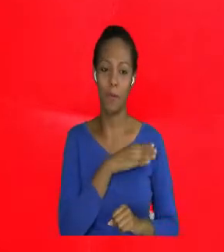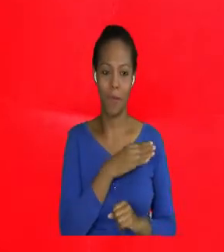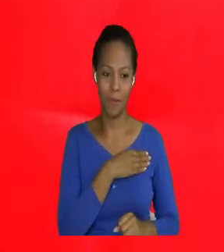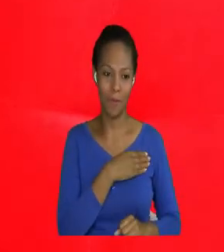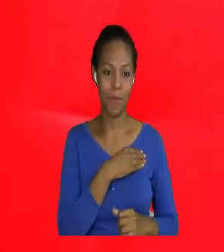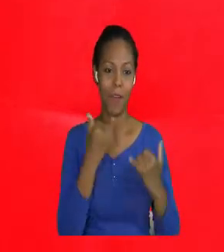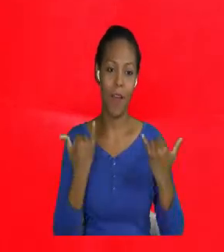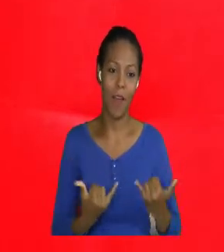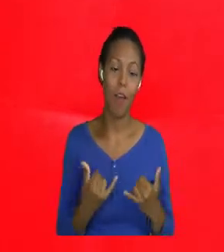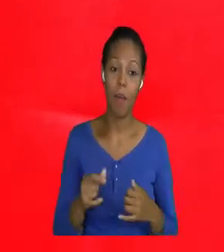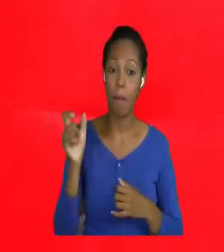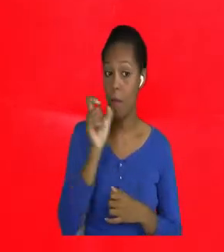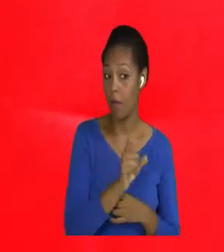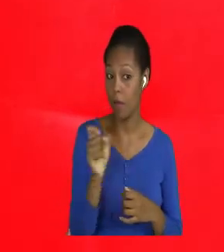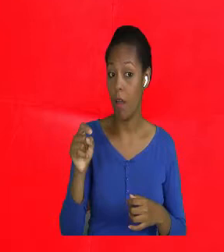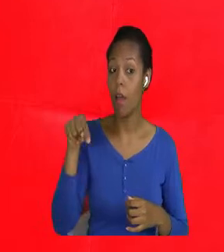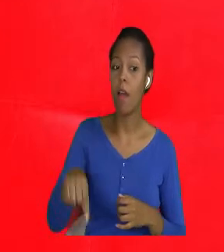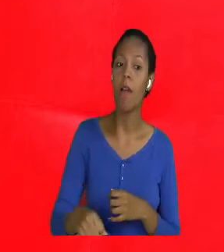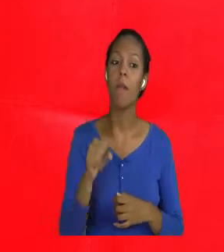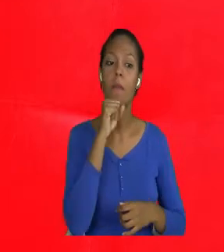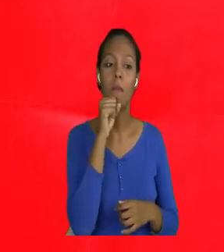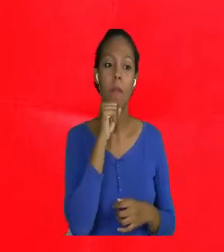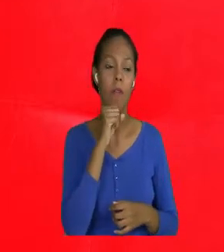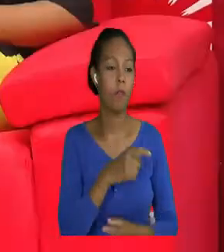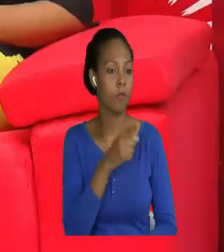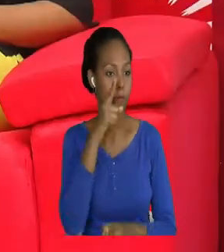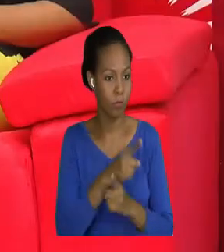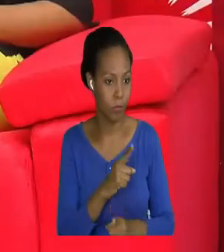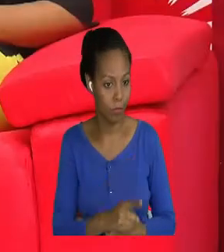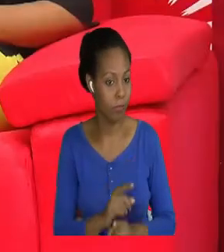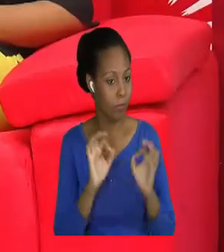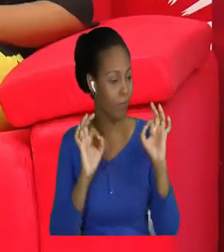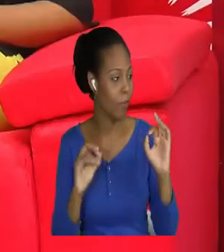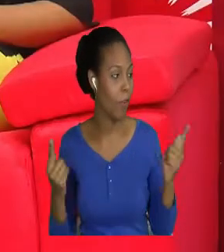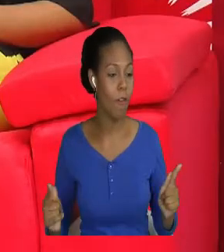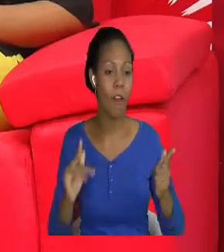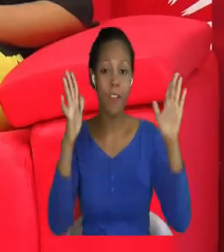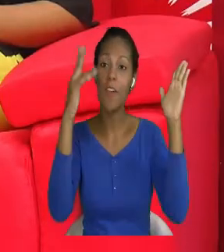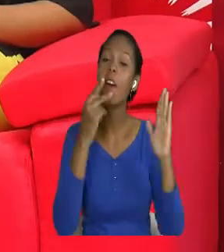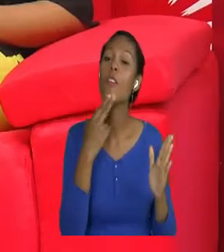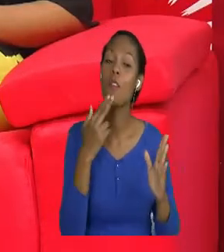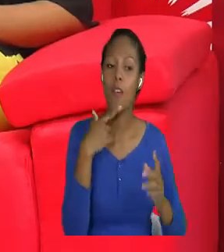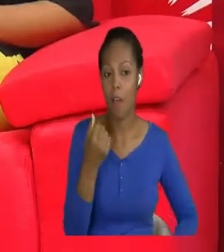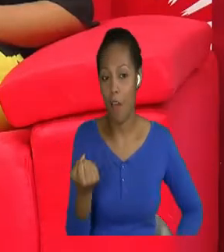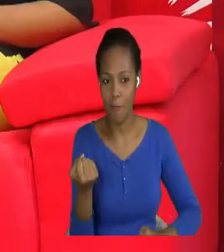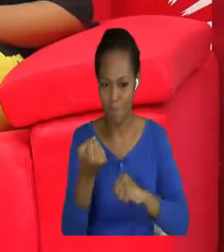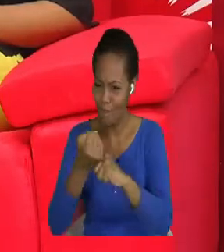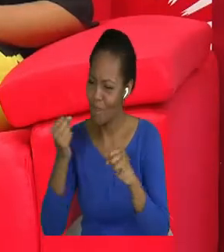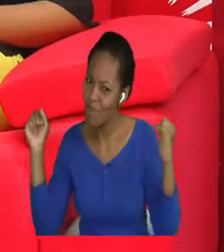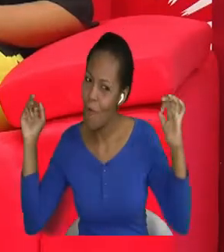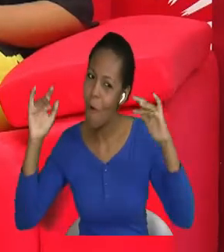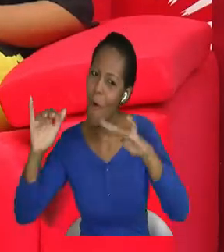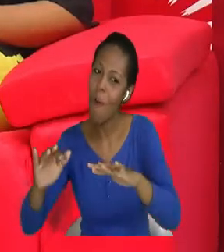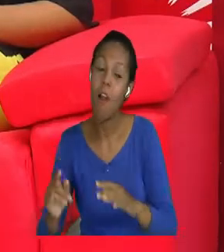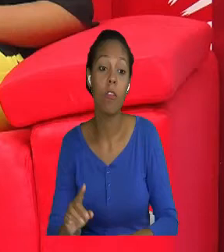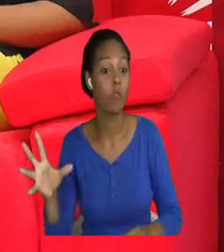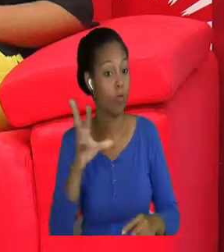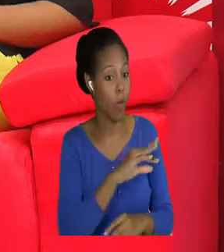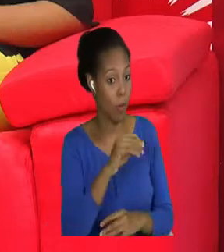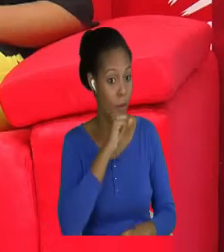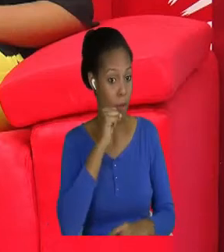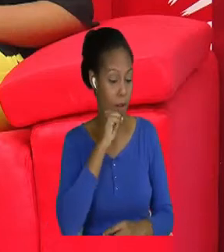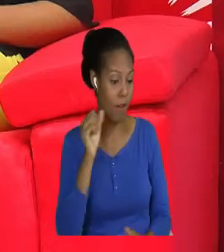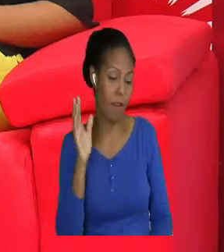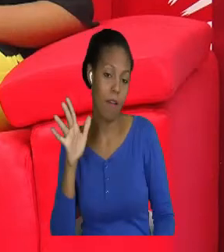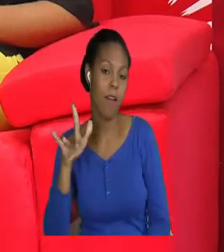las personas, los barranqueños han recibido muy bien. El Festival del Dulce fue todo un éxito. Toda Barranca Bermeja estaba allá, a pesar de